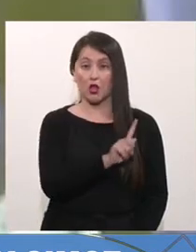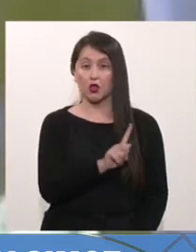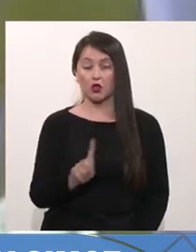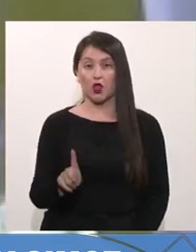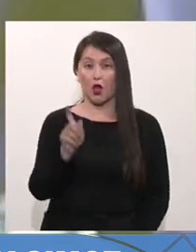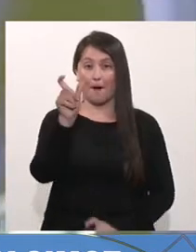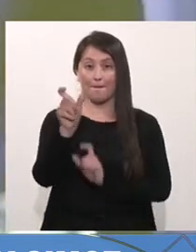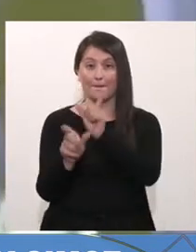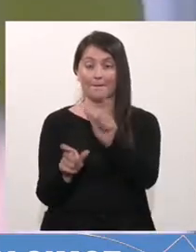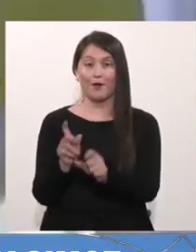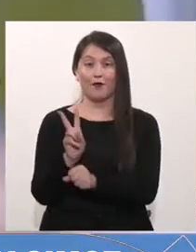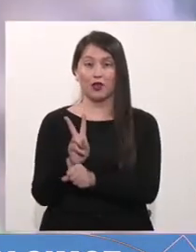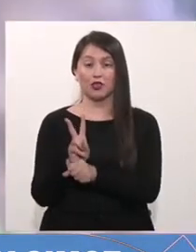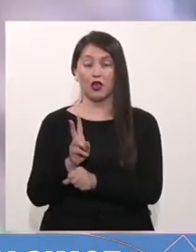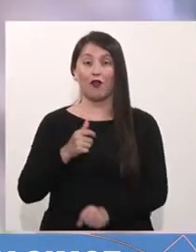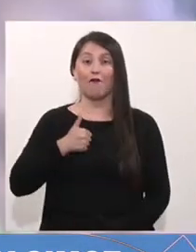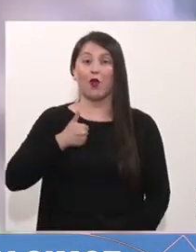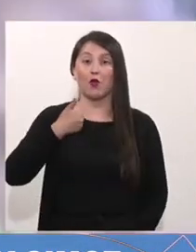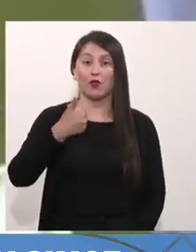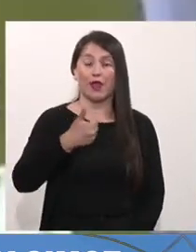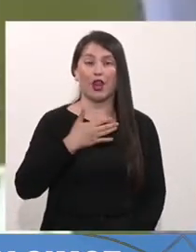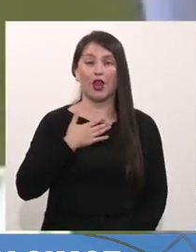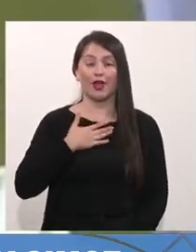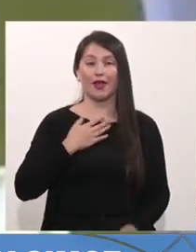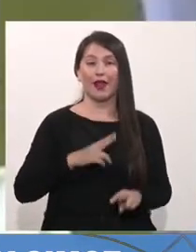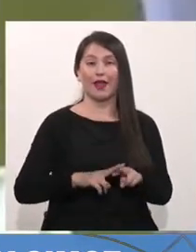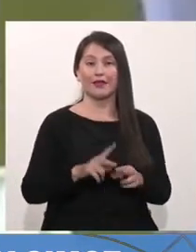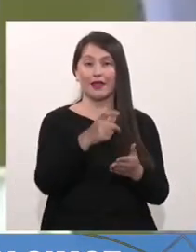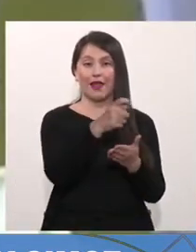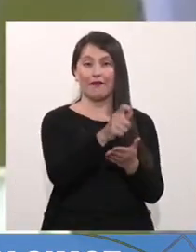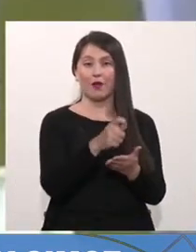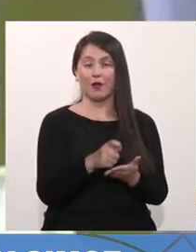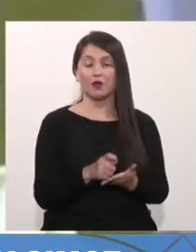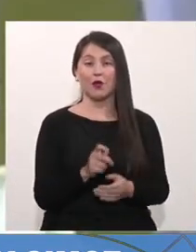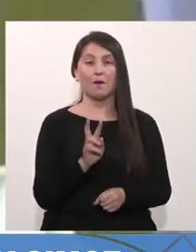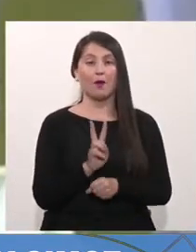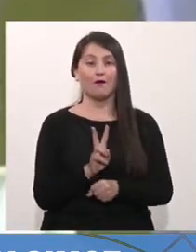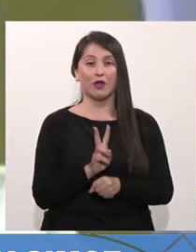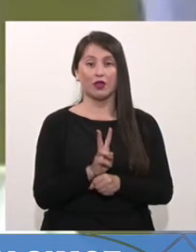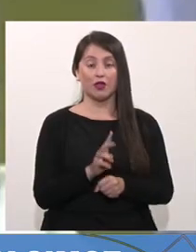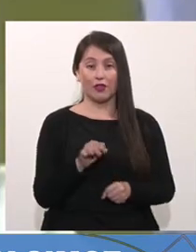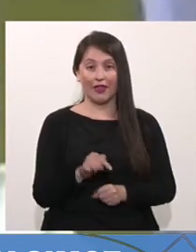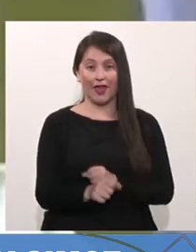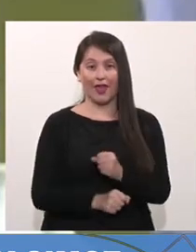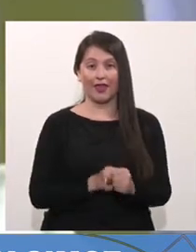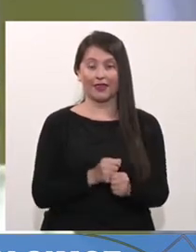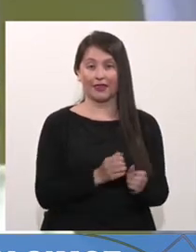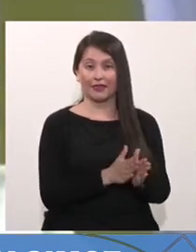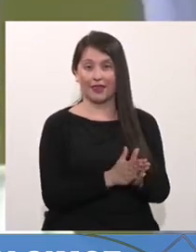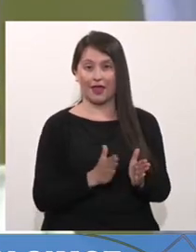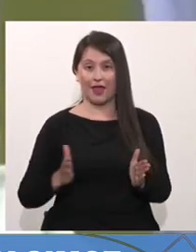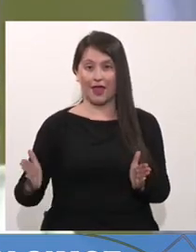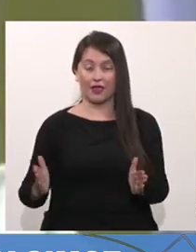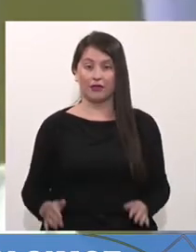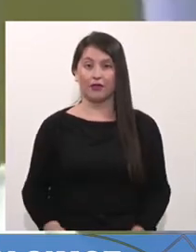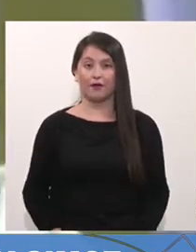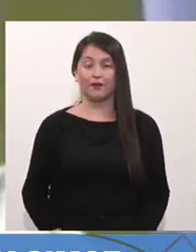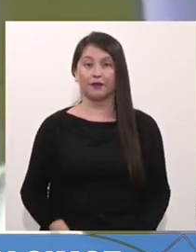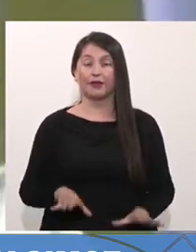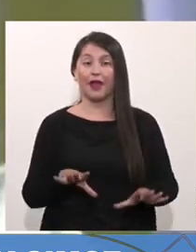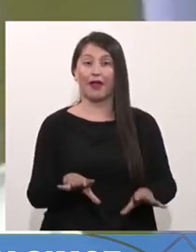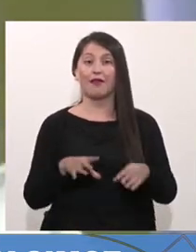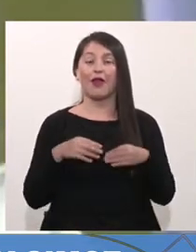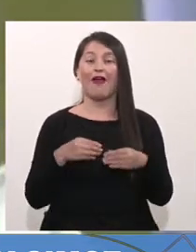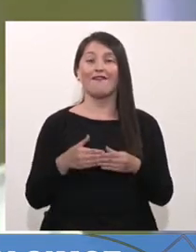que voluntariamente quieran rendir el proceso de evaluación docente durante este año. Nos parece que también las facultades